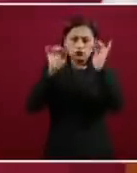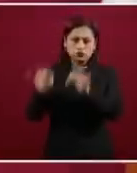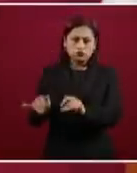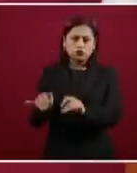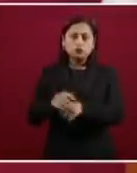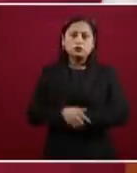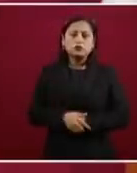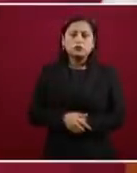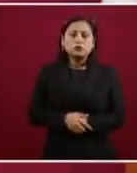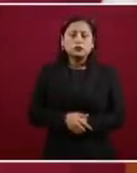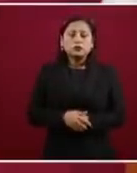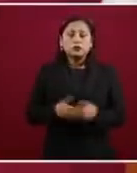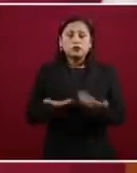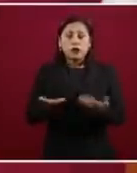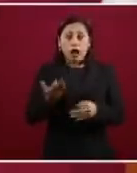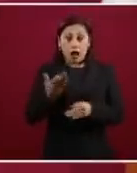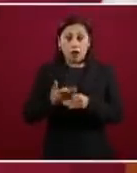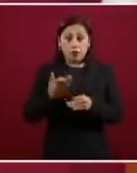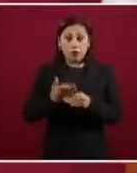Hasta ahora sigue creciendo.